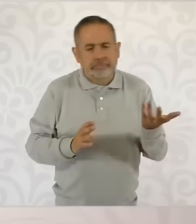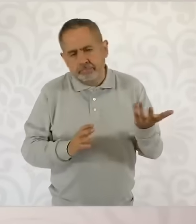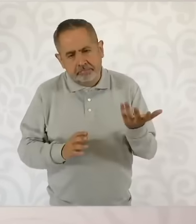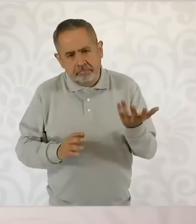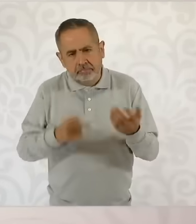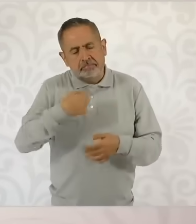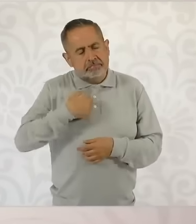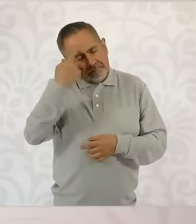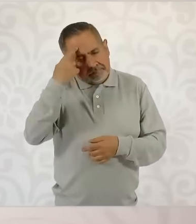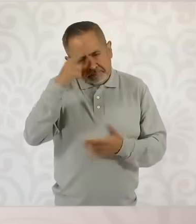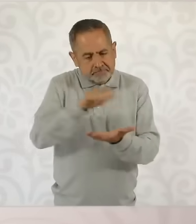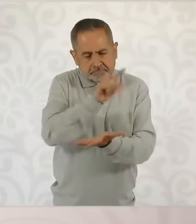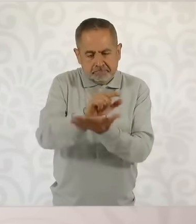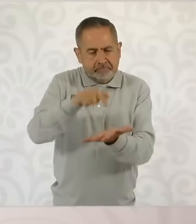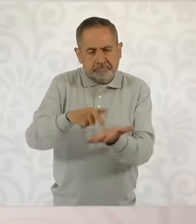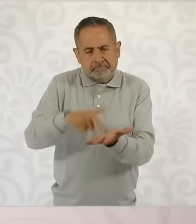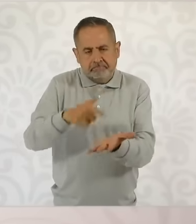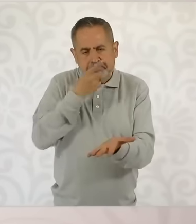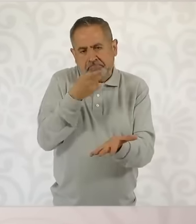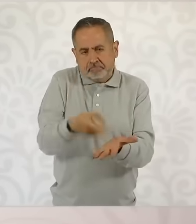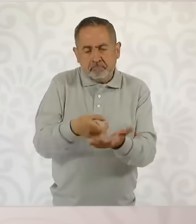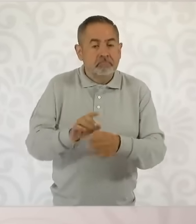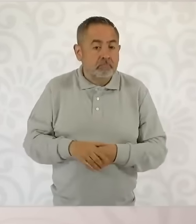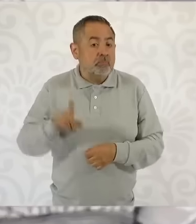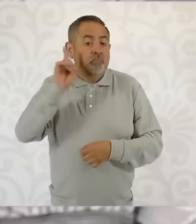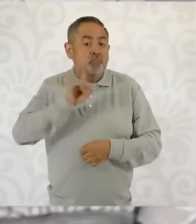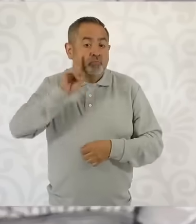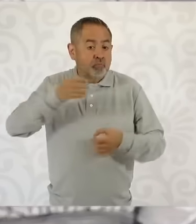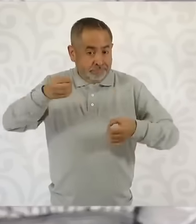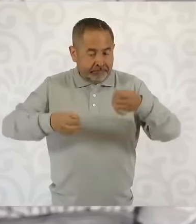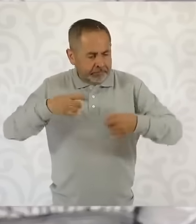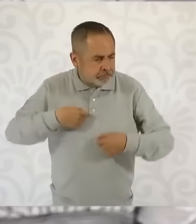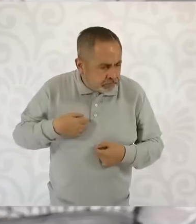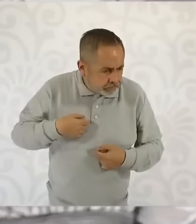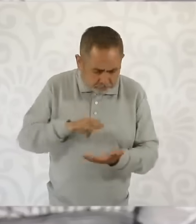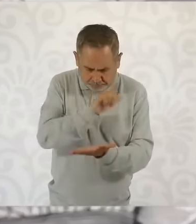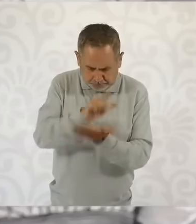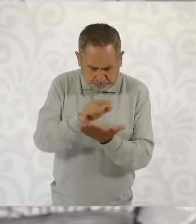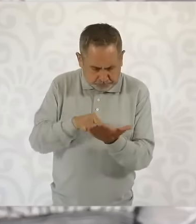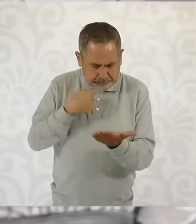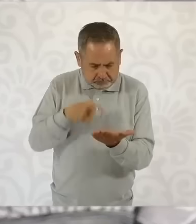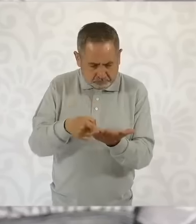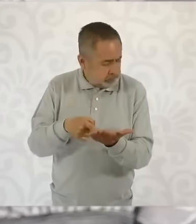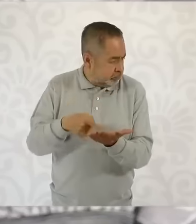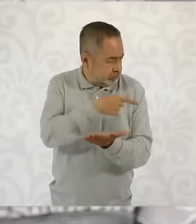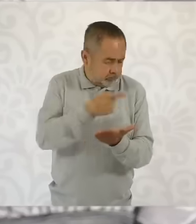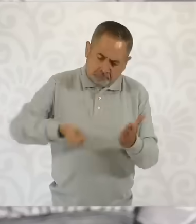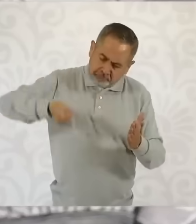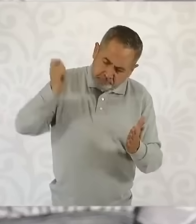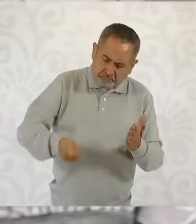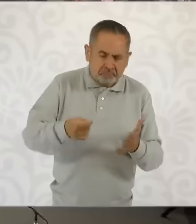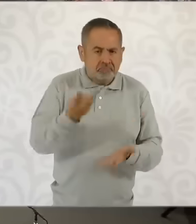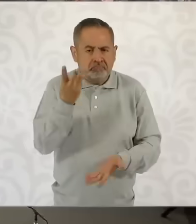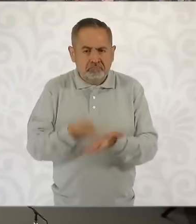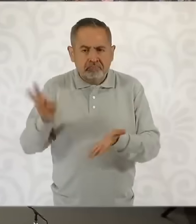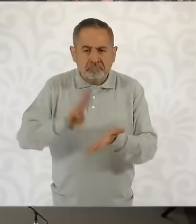de tipo legislativo. Entonces la jueza lo que ha hecho pues, es aplicar la ley. Aunque ustedes no lo